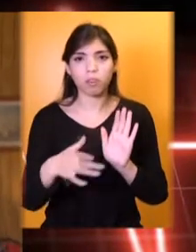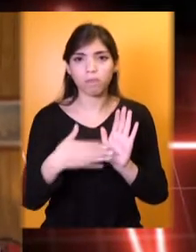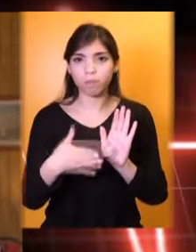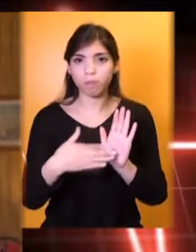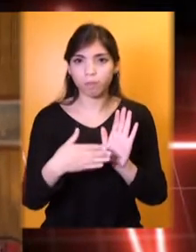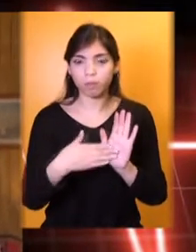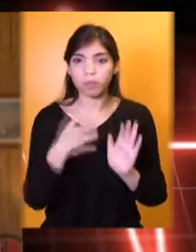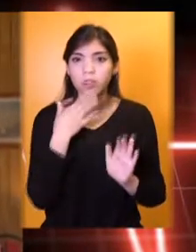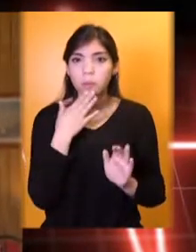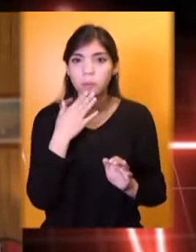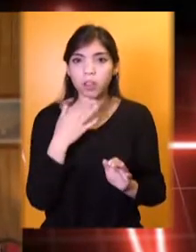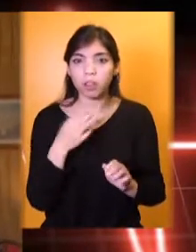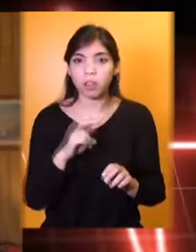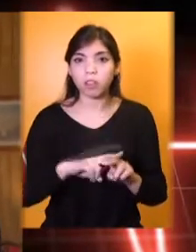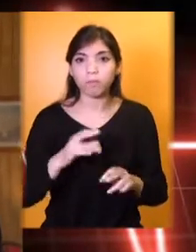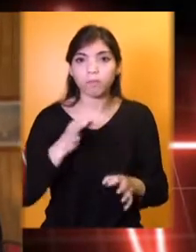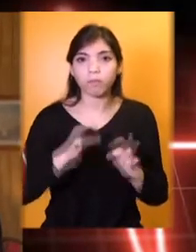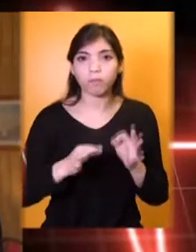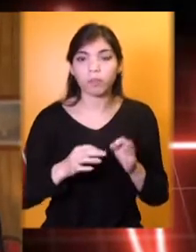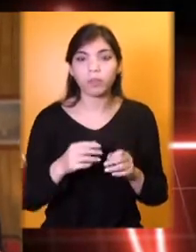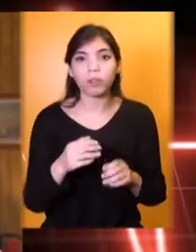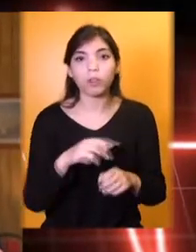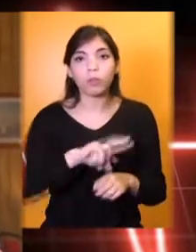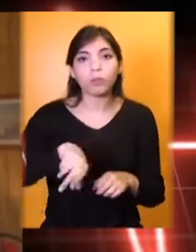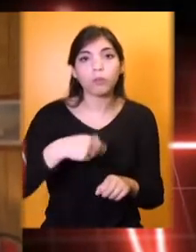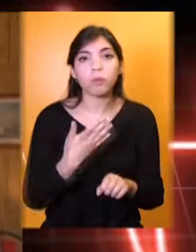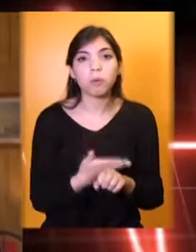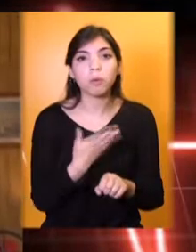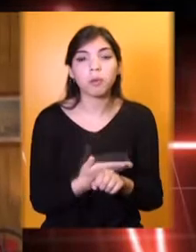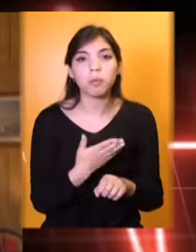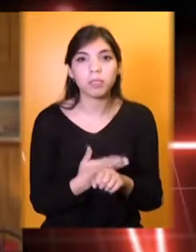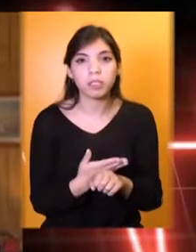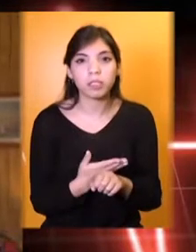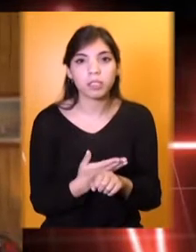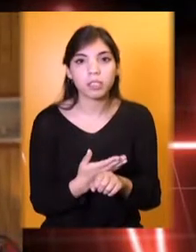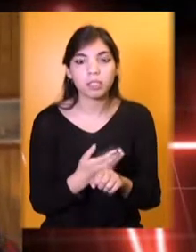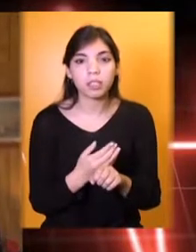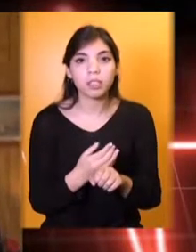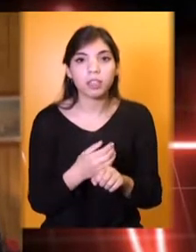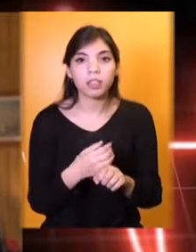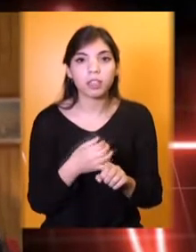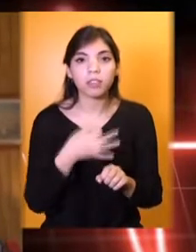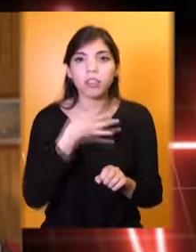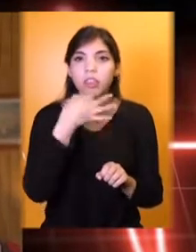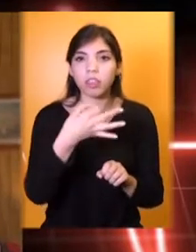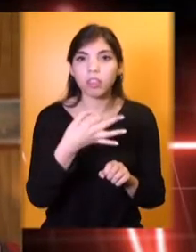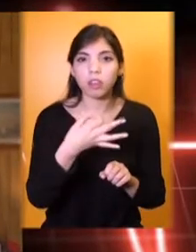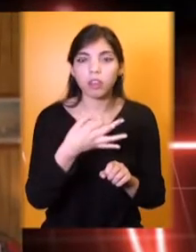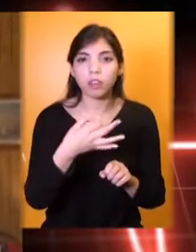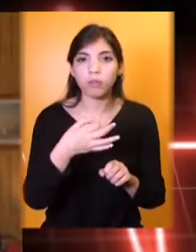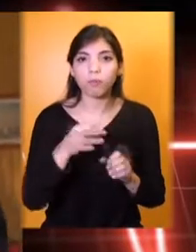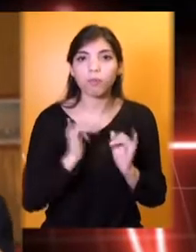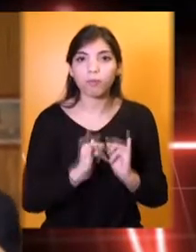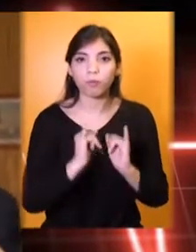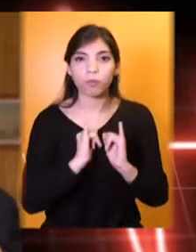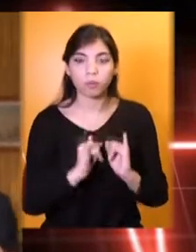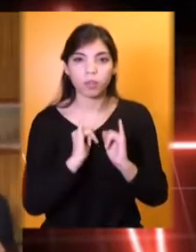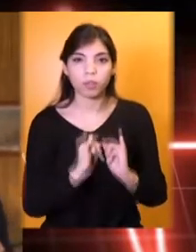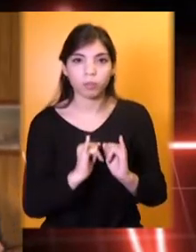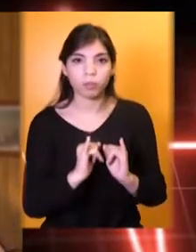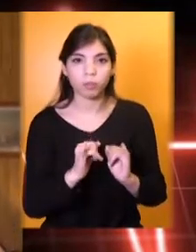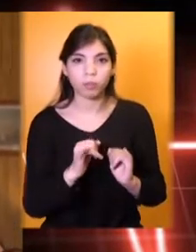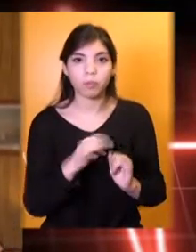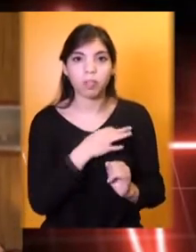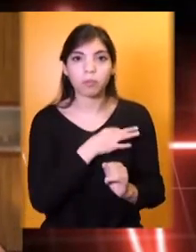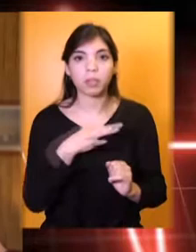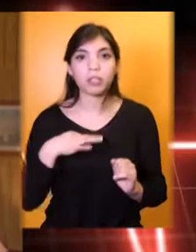querellas. Vamos a pedir en los próximos días que tanto el director del ENAM produzca un pronunciamiento, la intervención de la Seremi, ministro de Justicia,